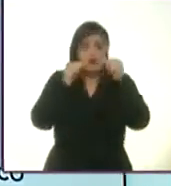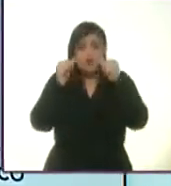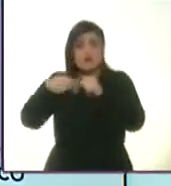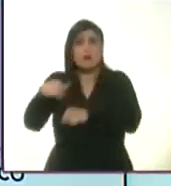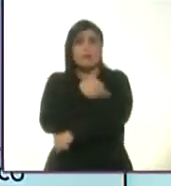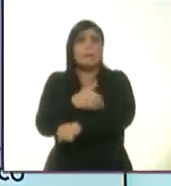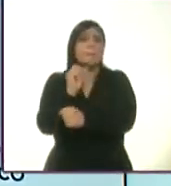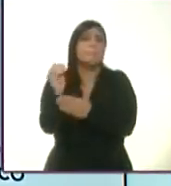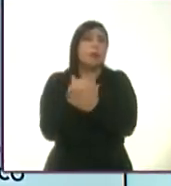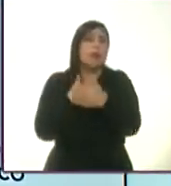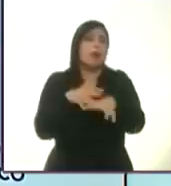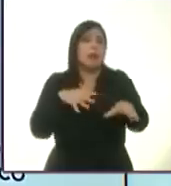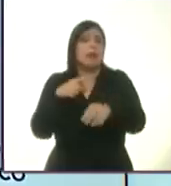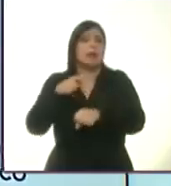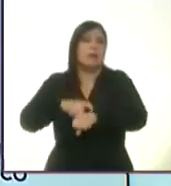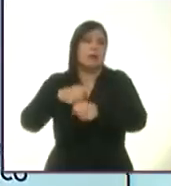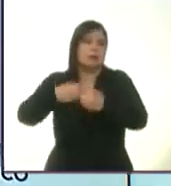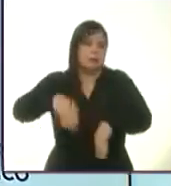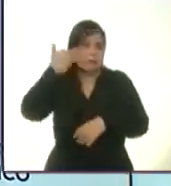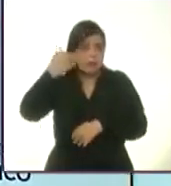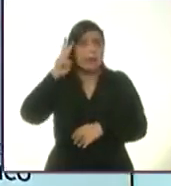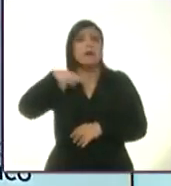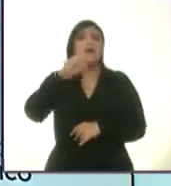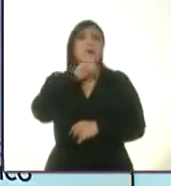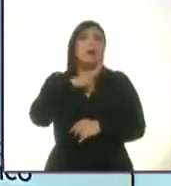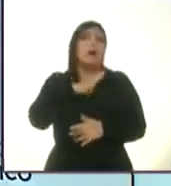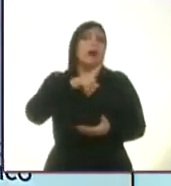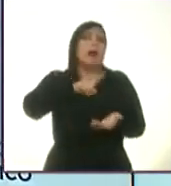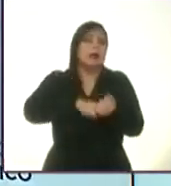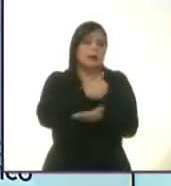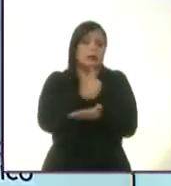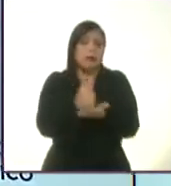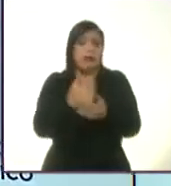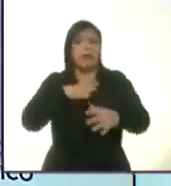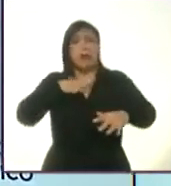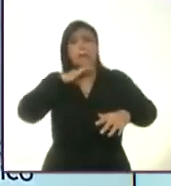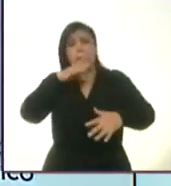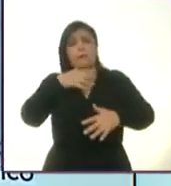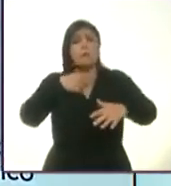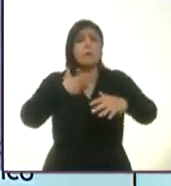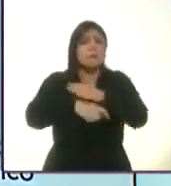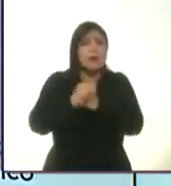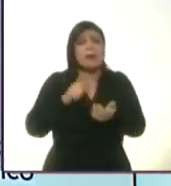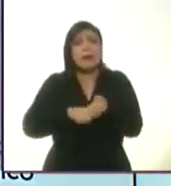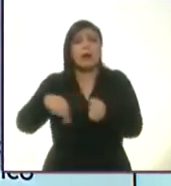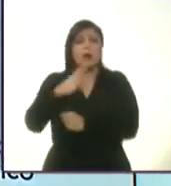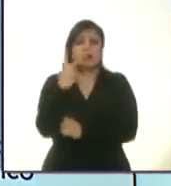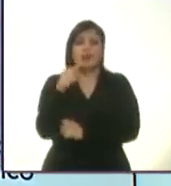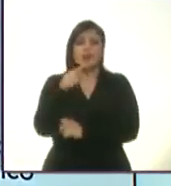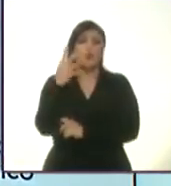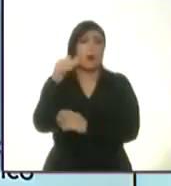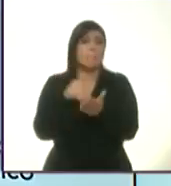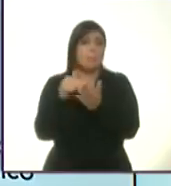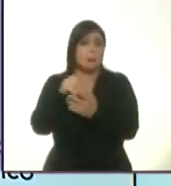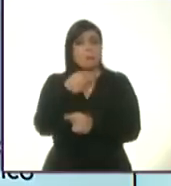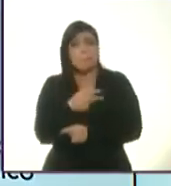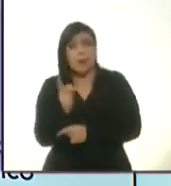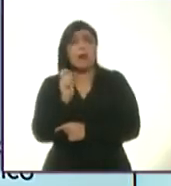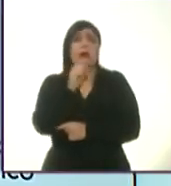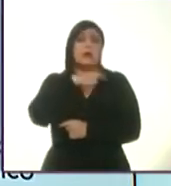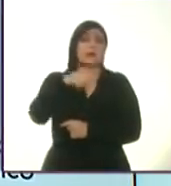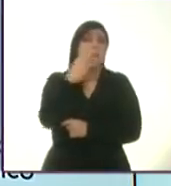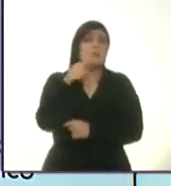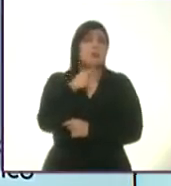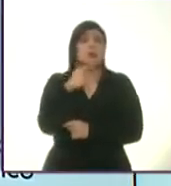un grave problema de corrupción en la ciudad donde hemos dejado 2.4 millones de pobres y 3.3 millones de